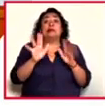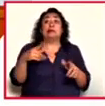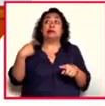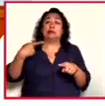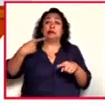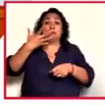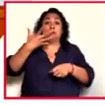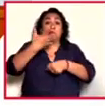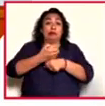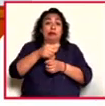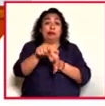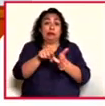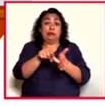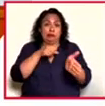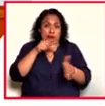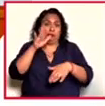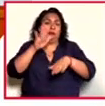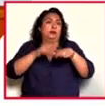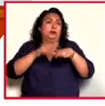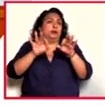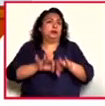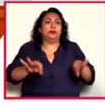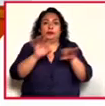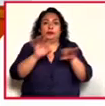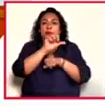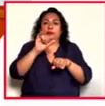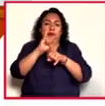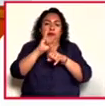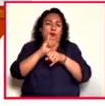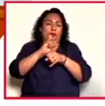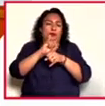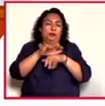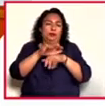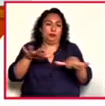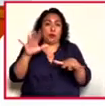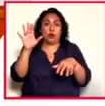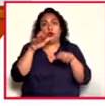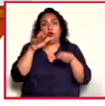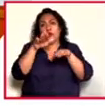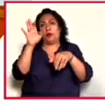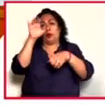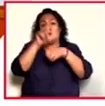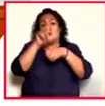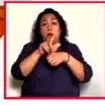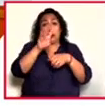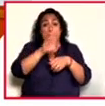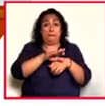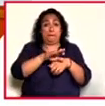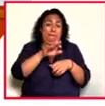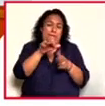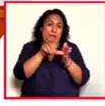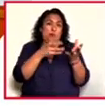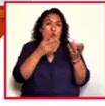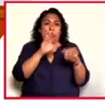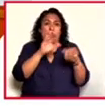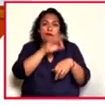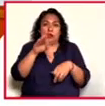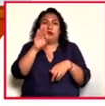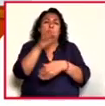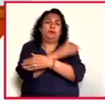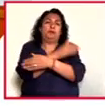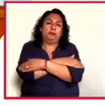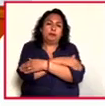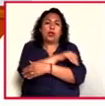más importante en información cultural, un mes de muchas efemérides. Un fuerte abrazo, por supuesto, el día de hoy a todos